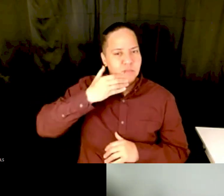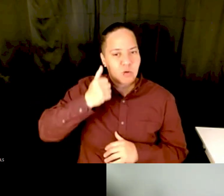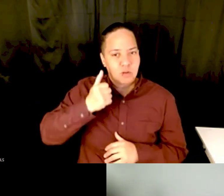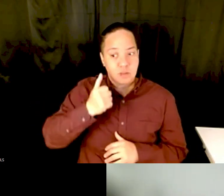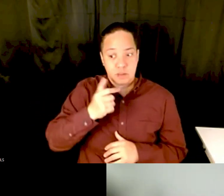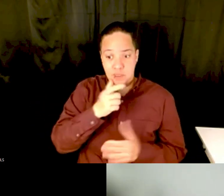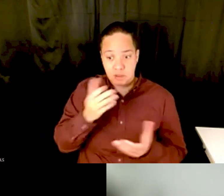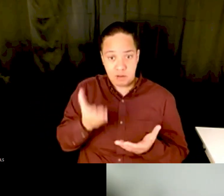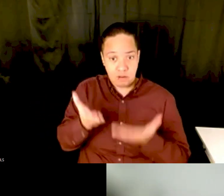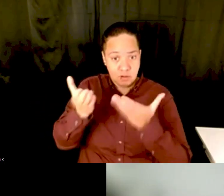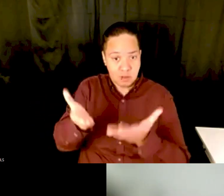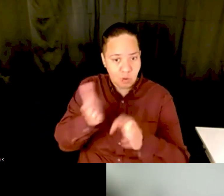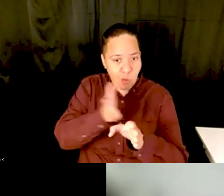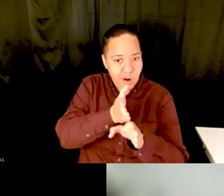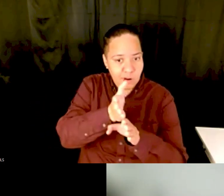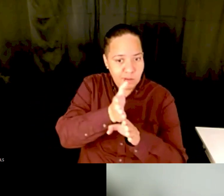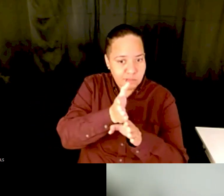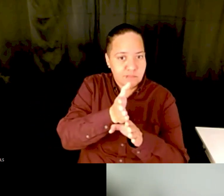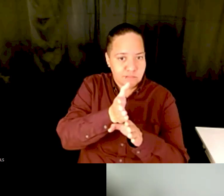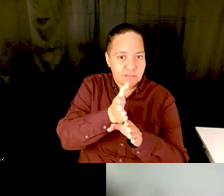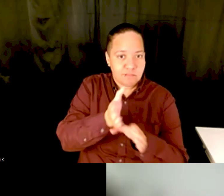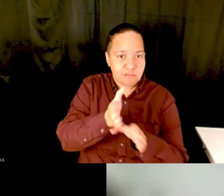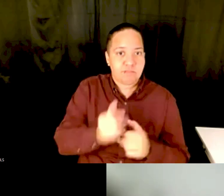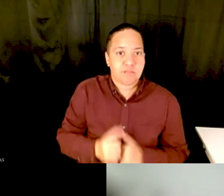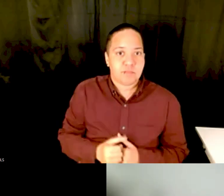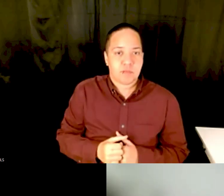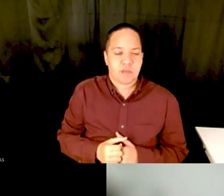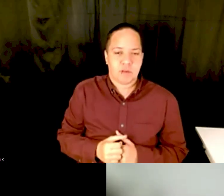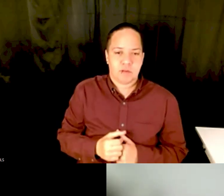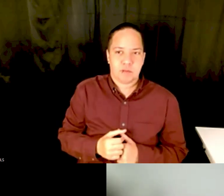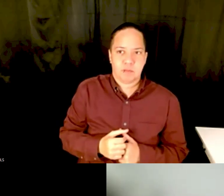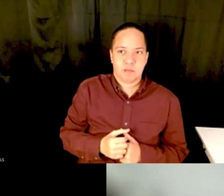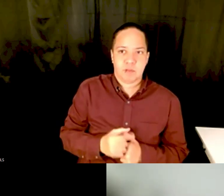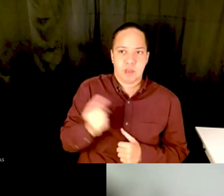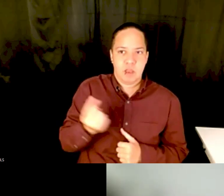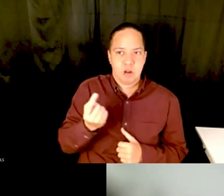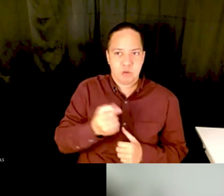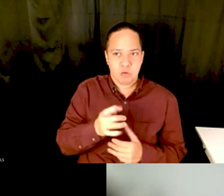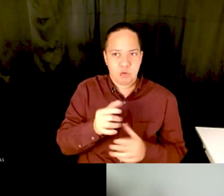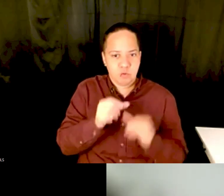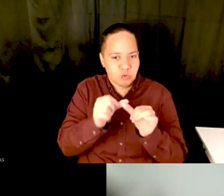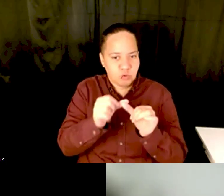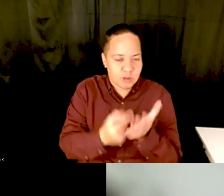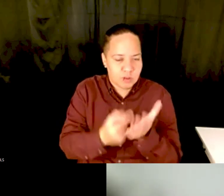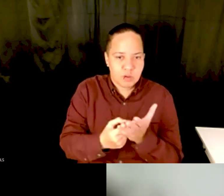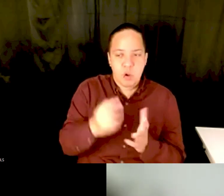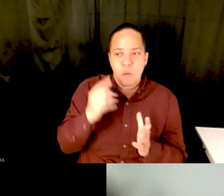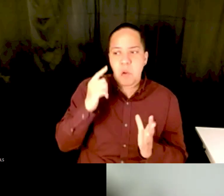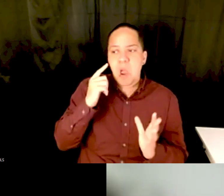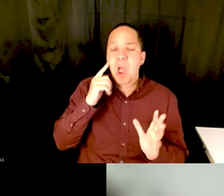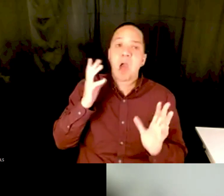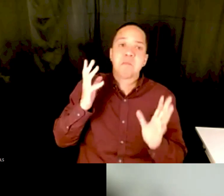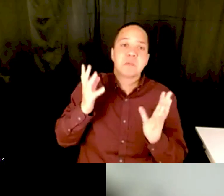está ofreciendo esto es un especialista. Yo creo que eso es algo que deben seguir discutiendo. No darlo por sentado, y hay